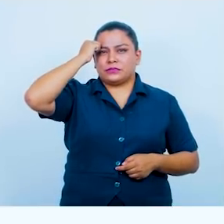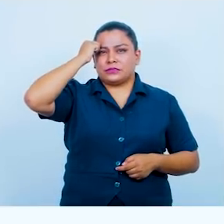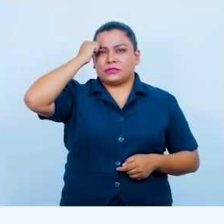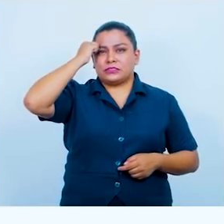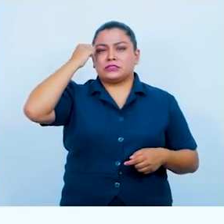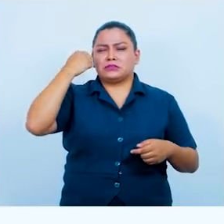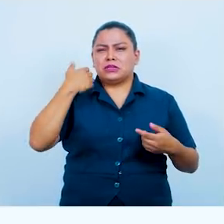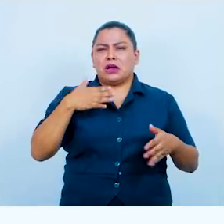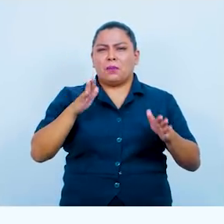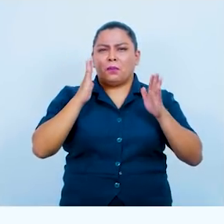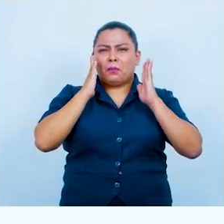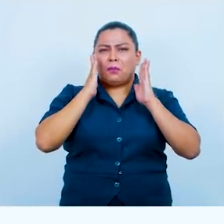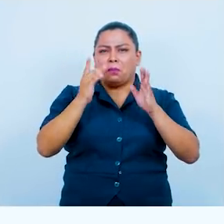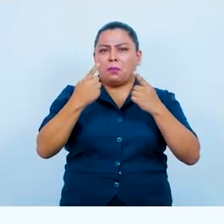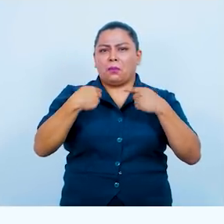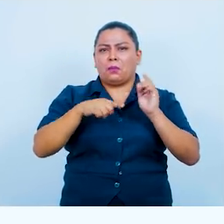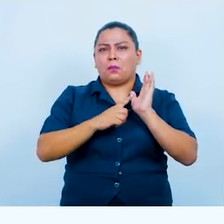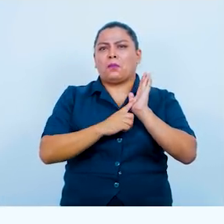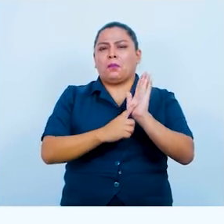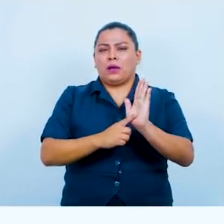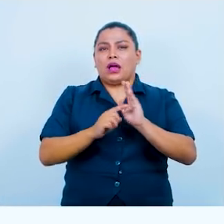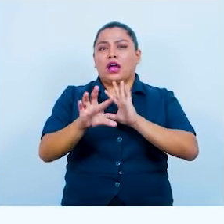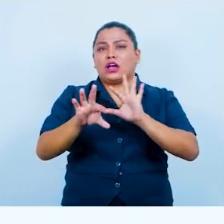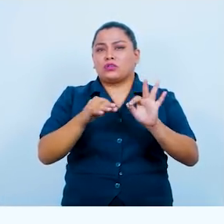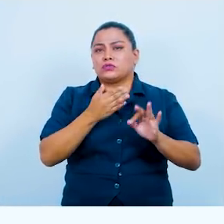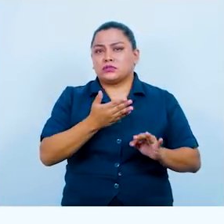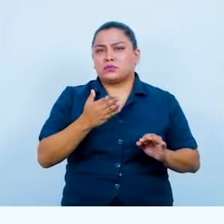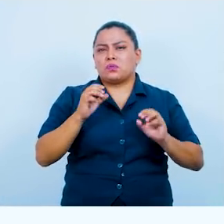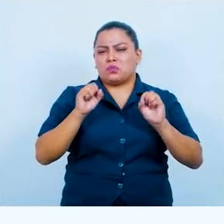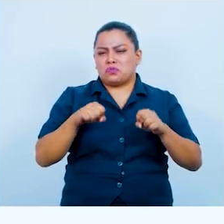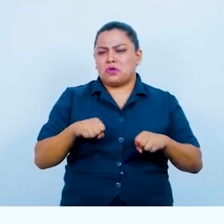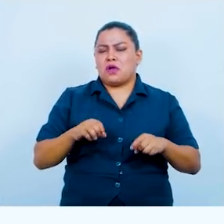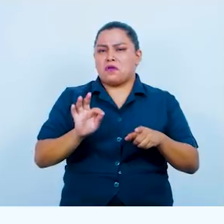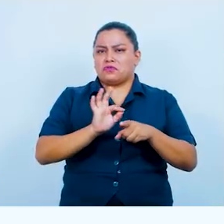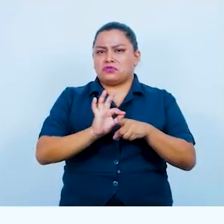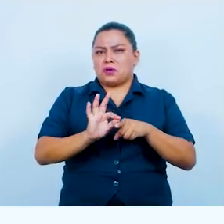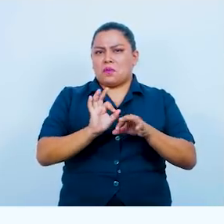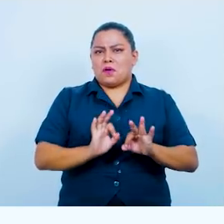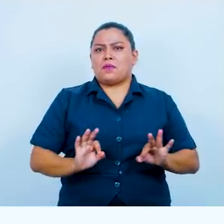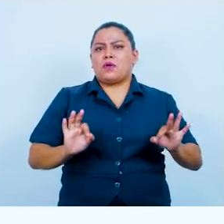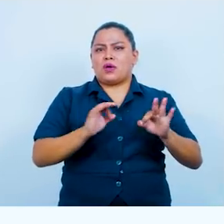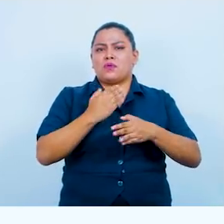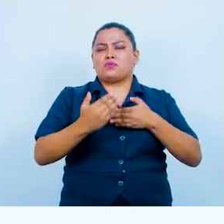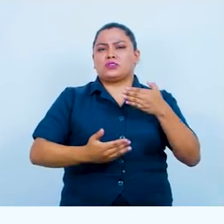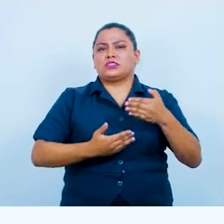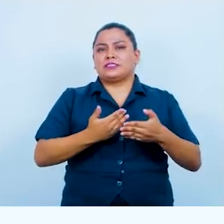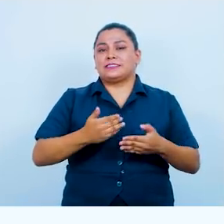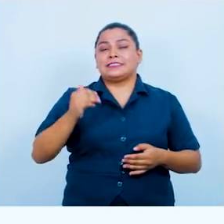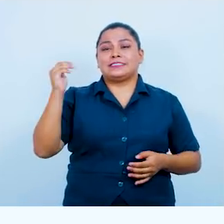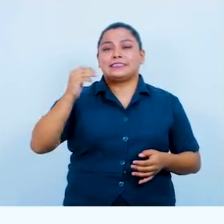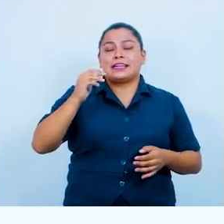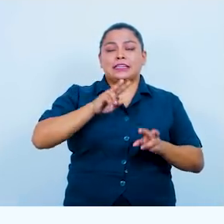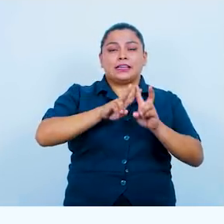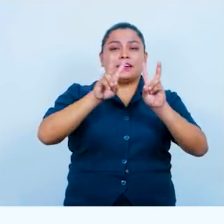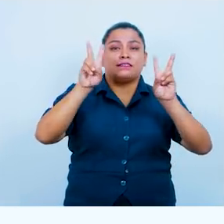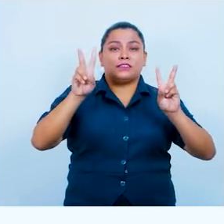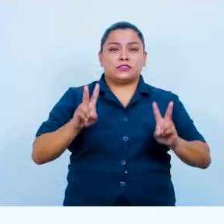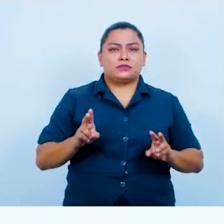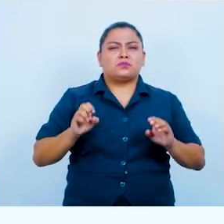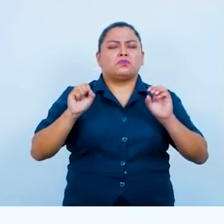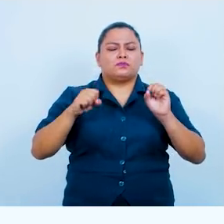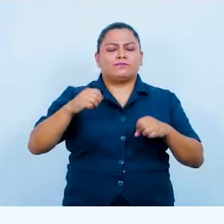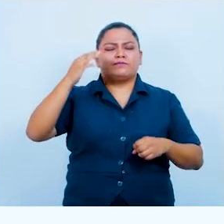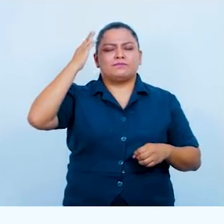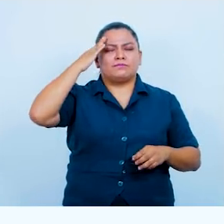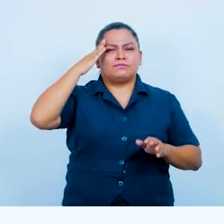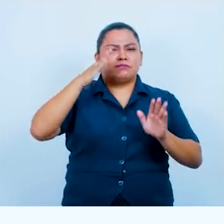muy atentos, a continuación les presentaré algunas herramientas que pueden servir para mejorar sus procesos de enseñanza virtual y así conocer